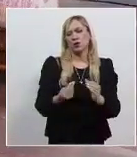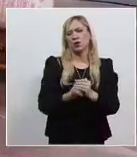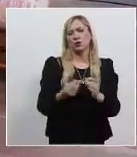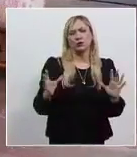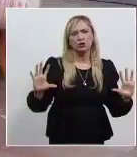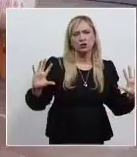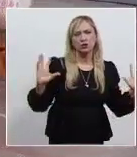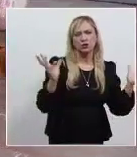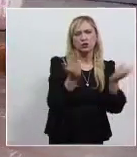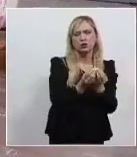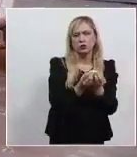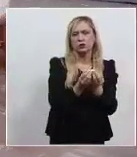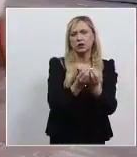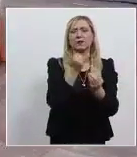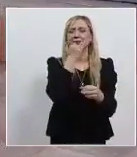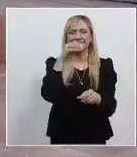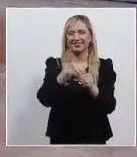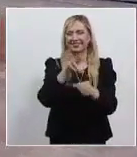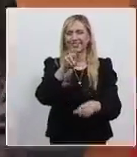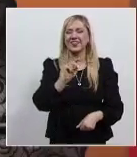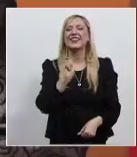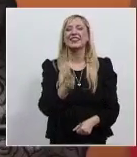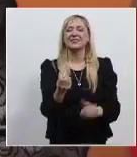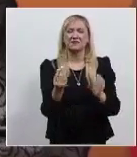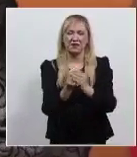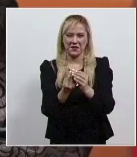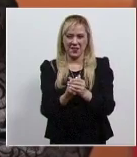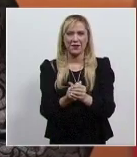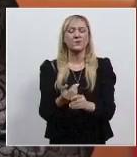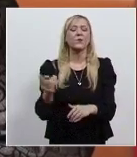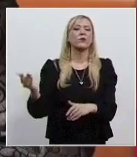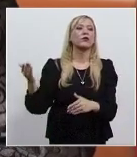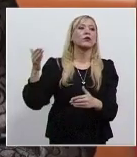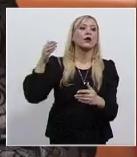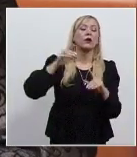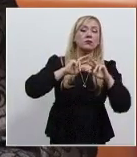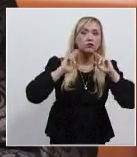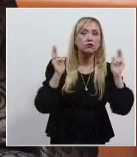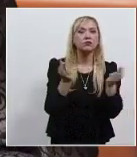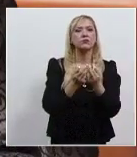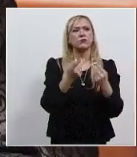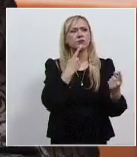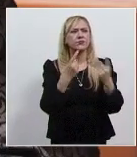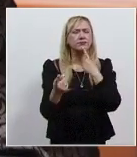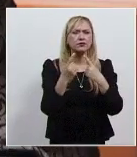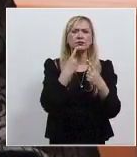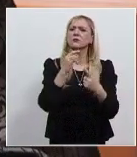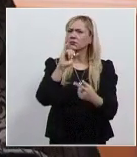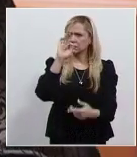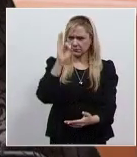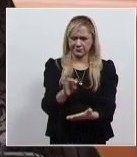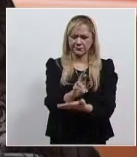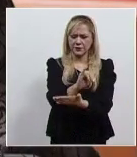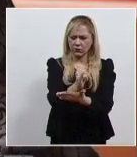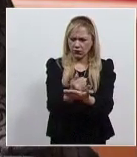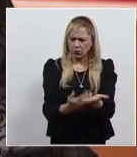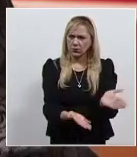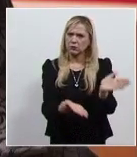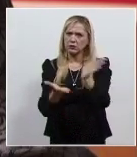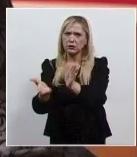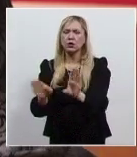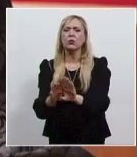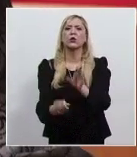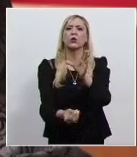la ONU en el marco de su visita oficial a México. Se comprometió a entregarles un informe detallado sobre la consolidación del nuevo sistema